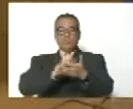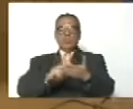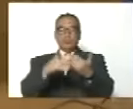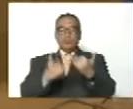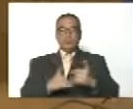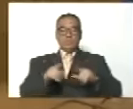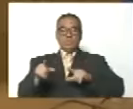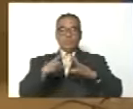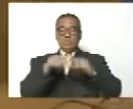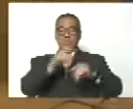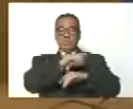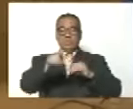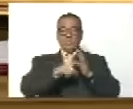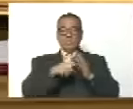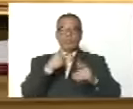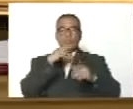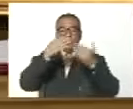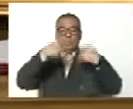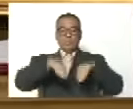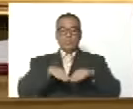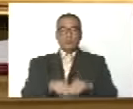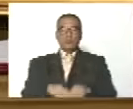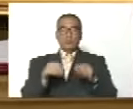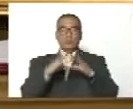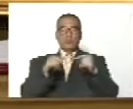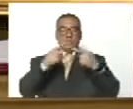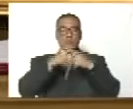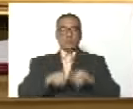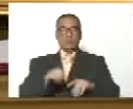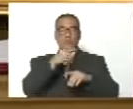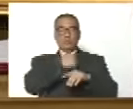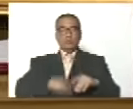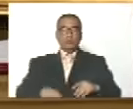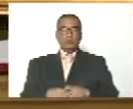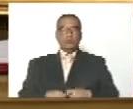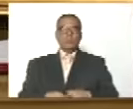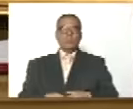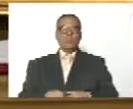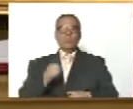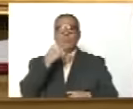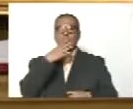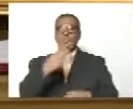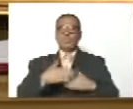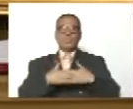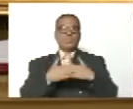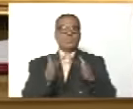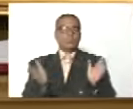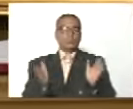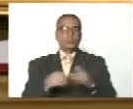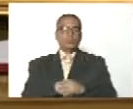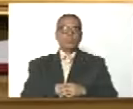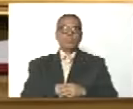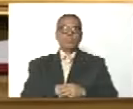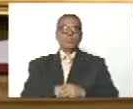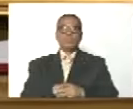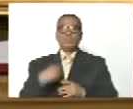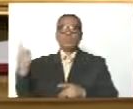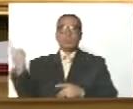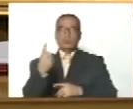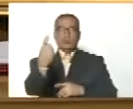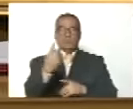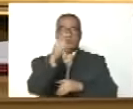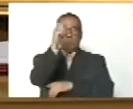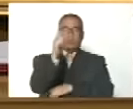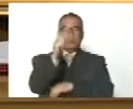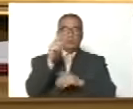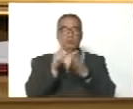todo, ciudadano presidente. En cuenta. Siguiente. Es todo en la cuenta, ciudadano presidente. Bien, vamos a dar espacio para intervenciones,